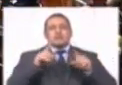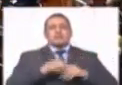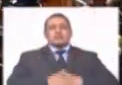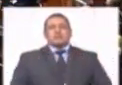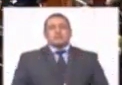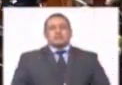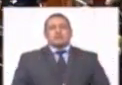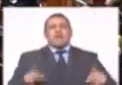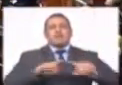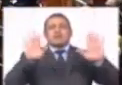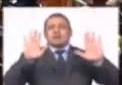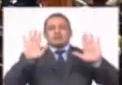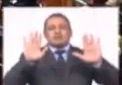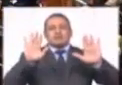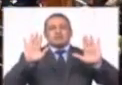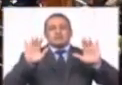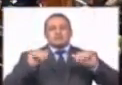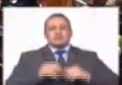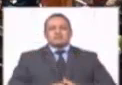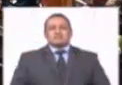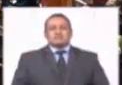original... Un momentito, señor.